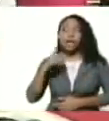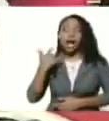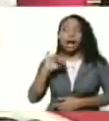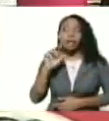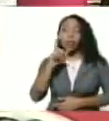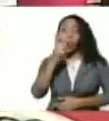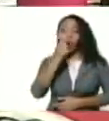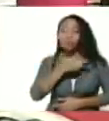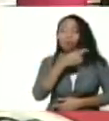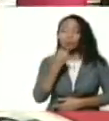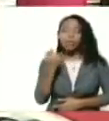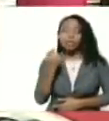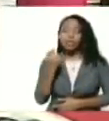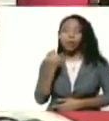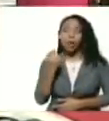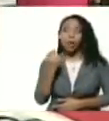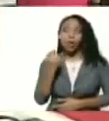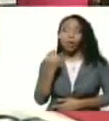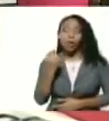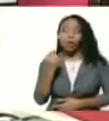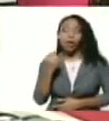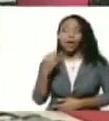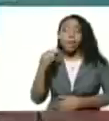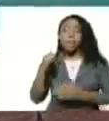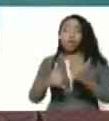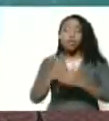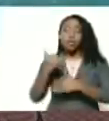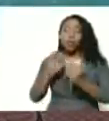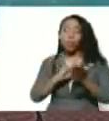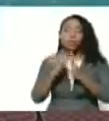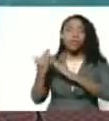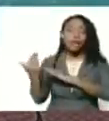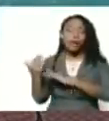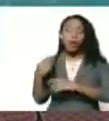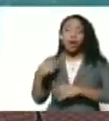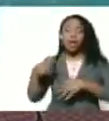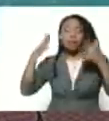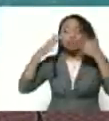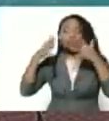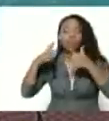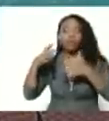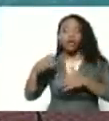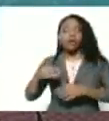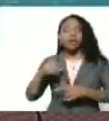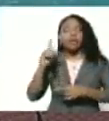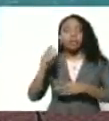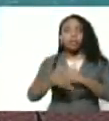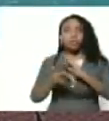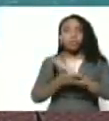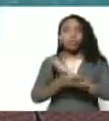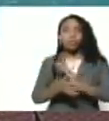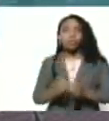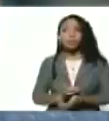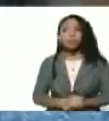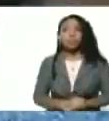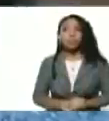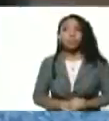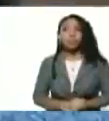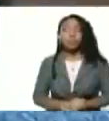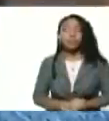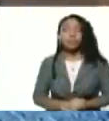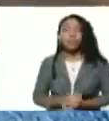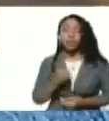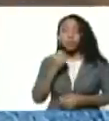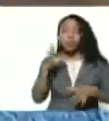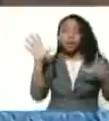comprometidos con el proyecto comunitario y con la formación escolar. Adelante, Marbeli. Buenas noches,